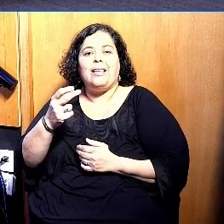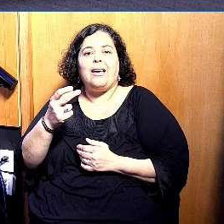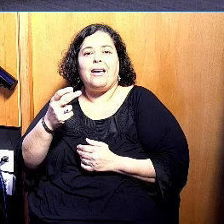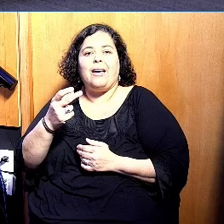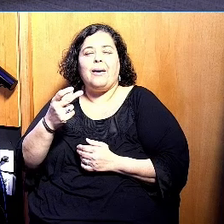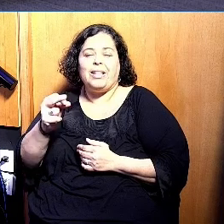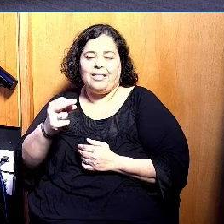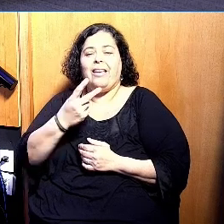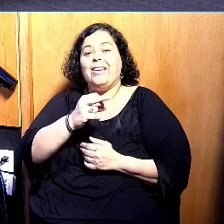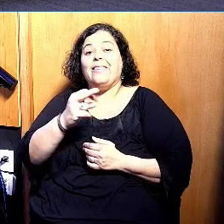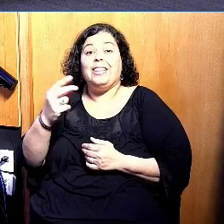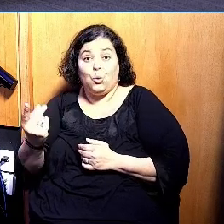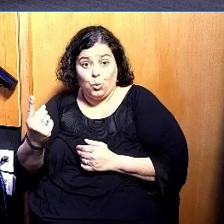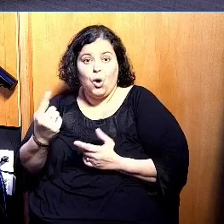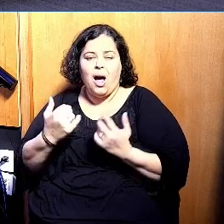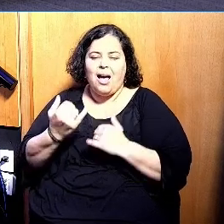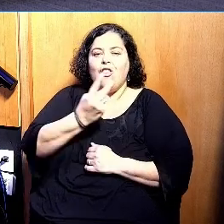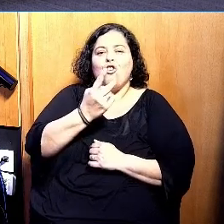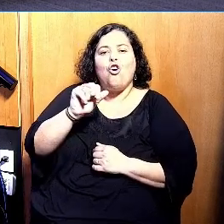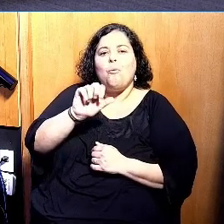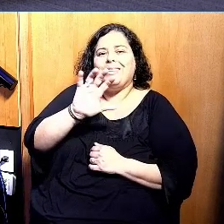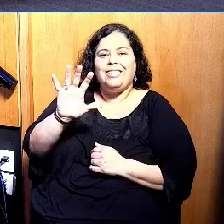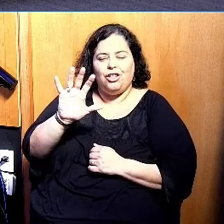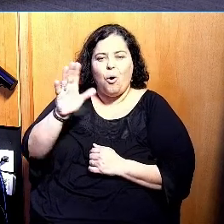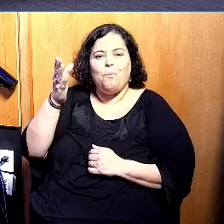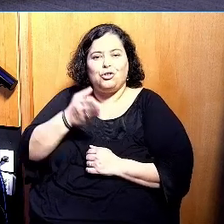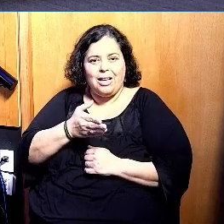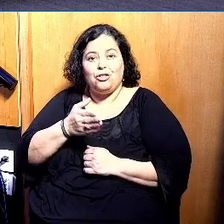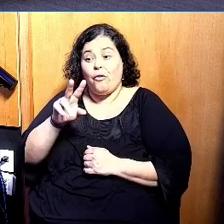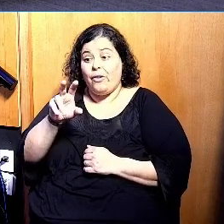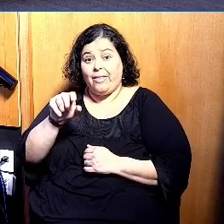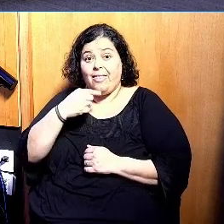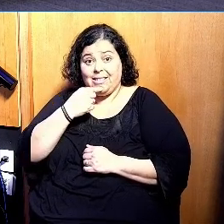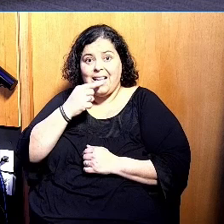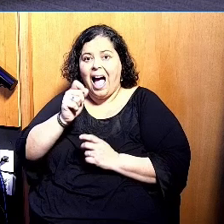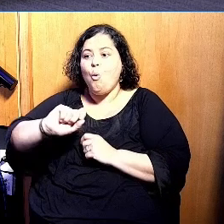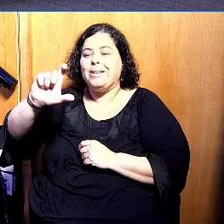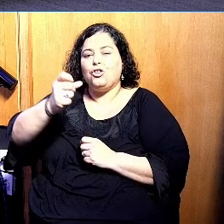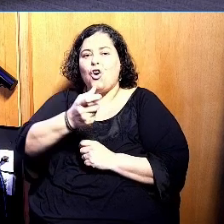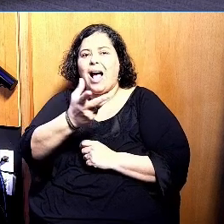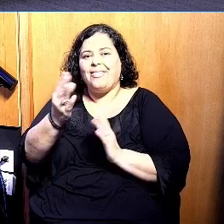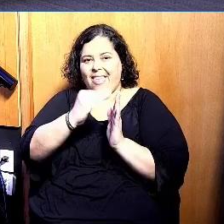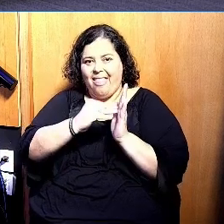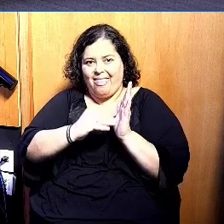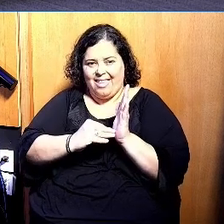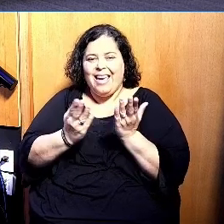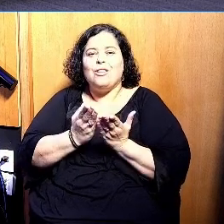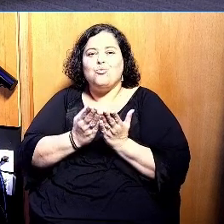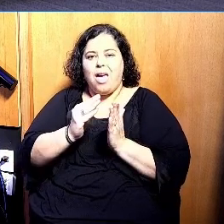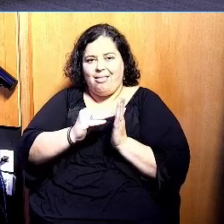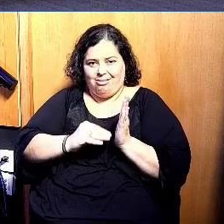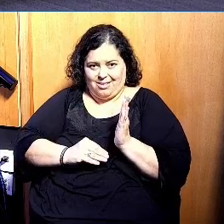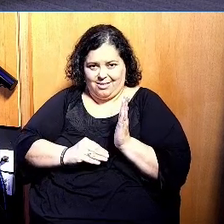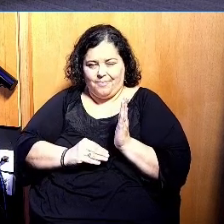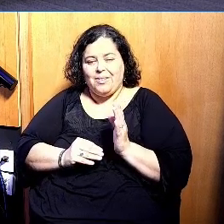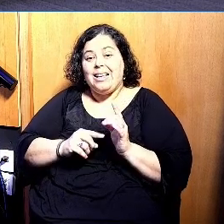respecto a 2020, tenemos un 2,5% en verde, quiere decir que aumentó la matrícula en ese año. Y si seguimos de forma en